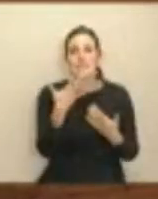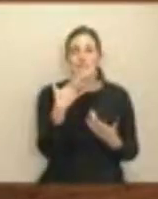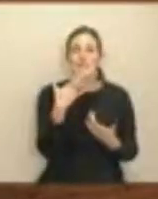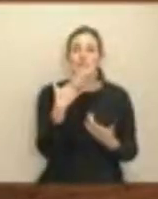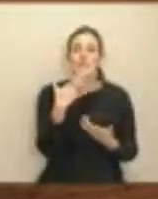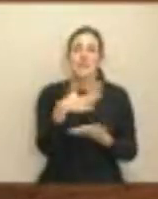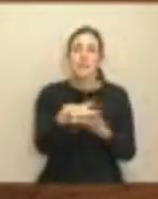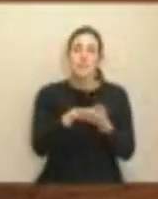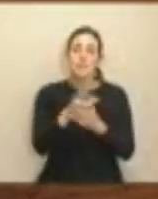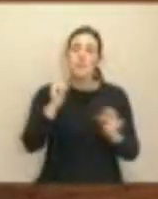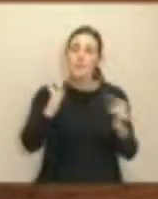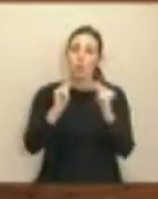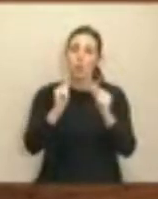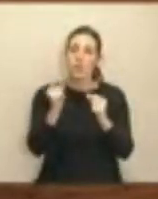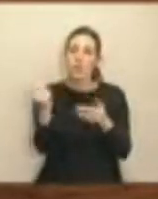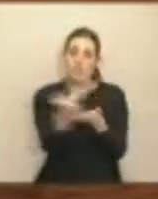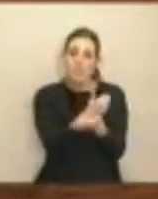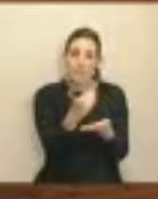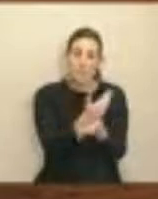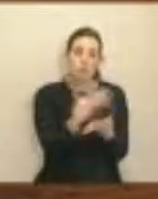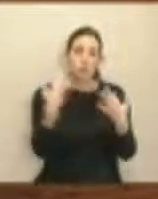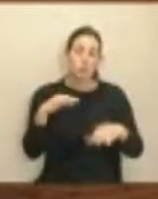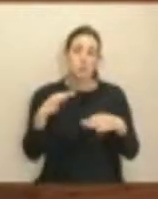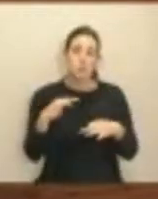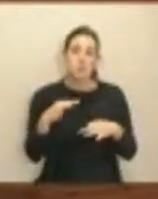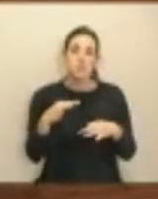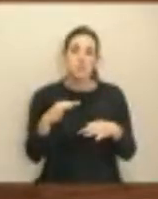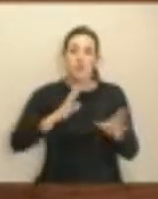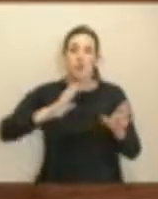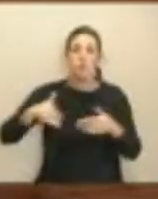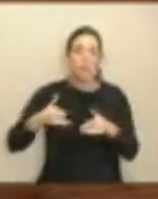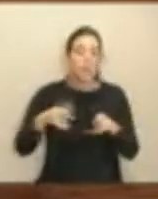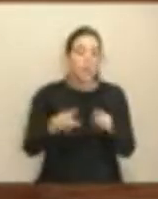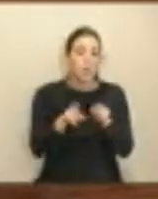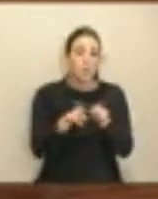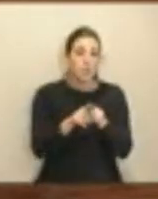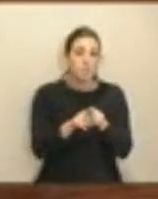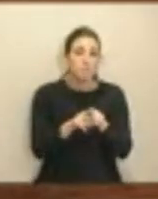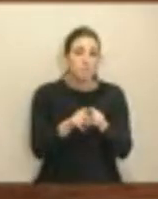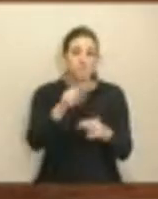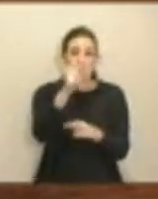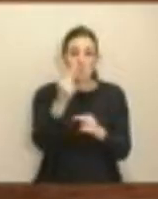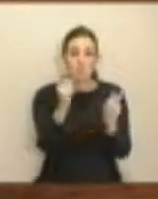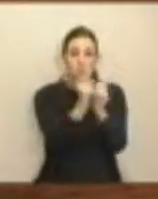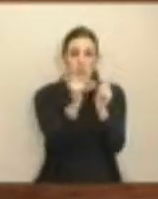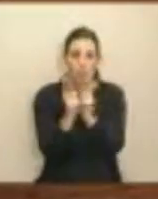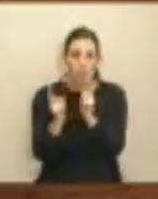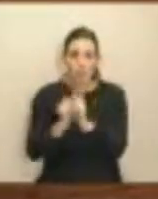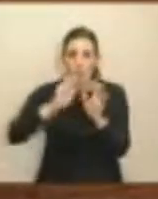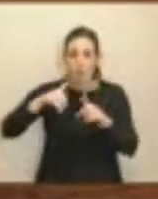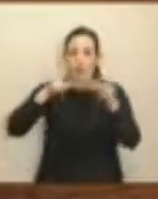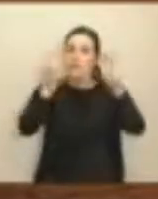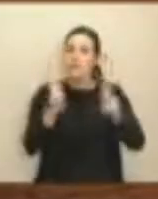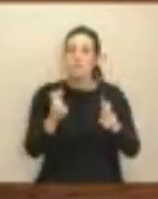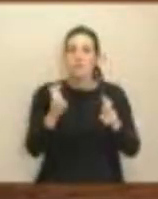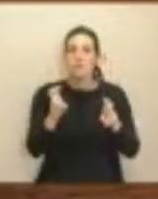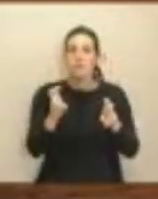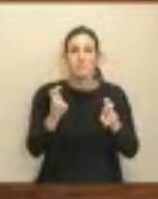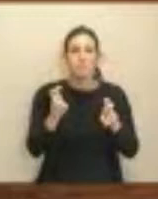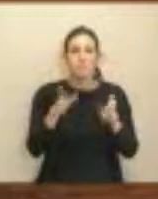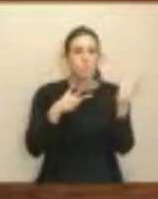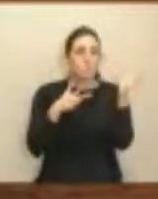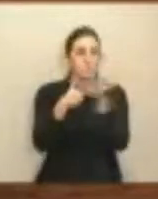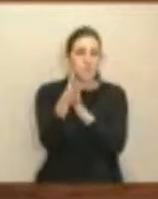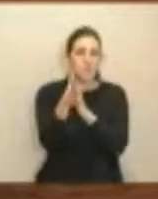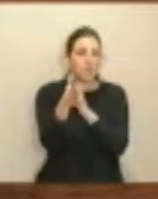ingresos normalmente, como se suele decir, ata en corto y el tema queda exactamente definido